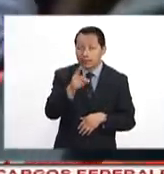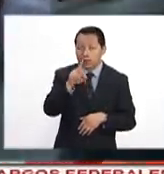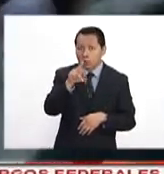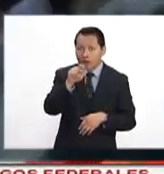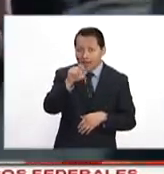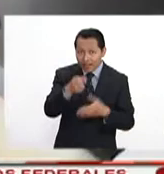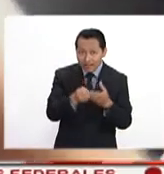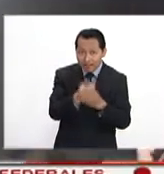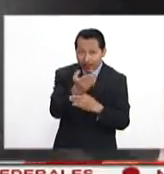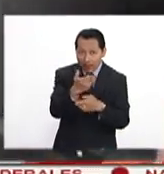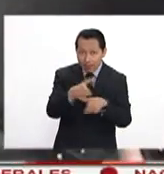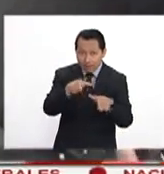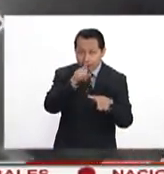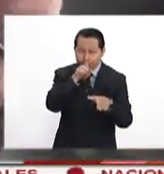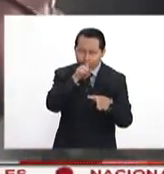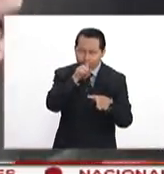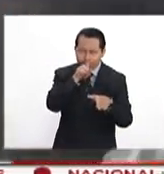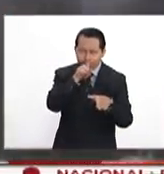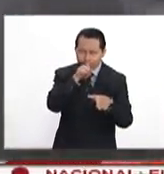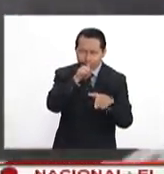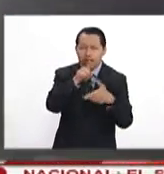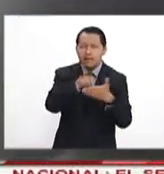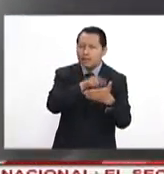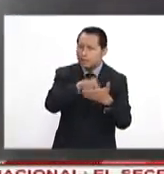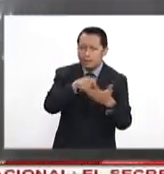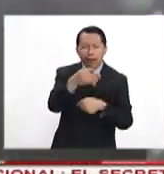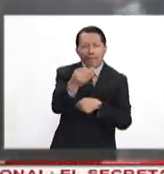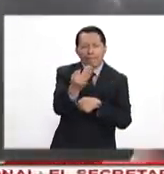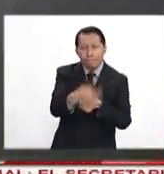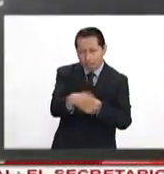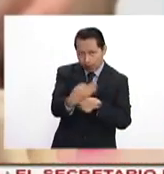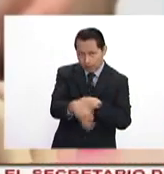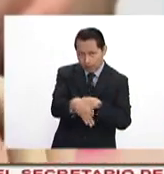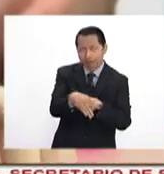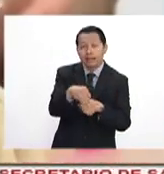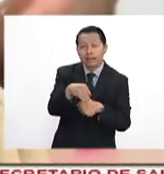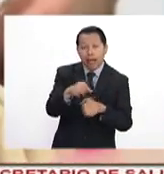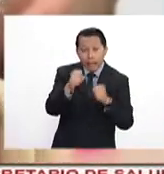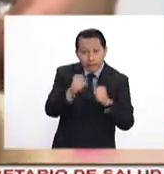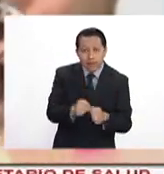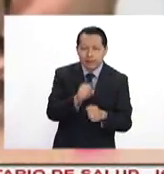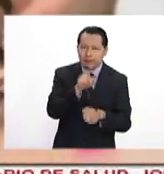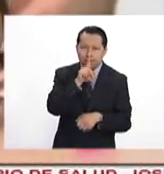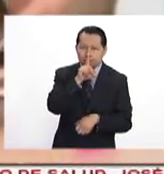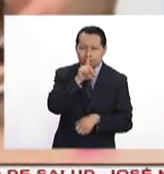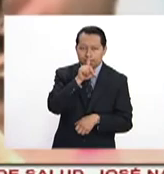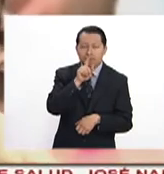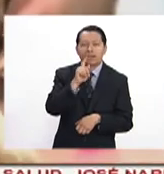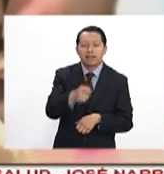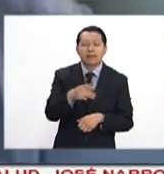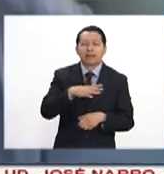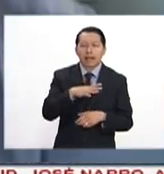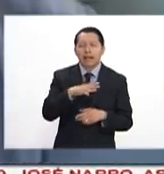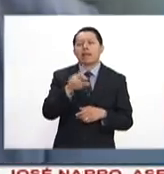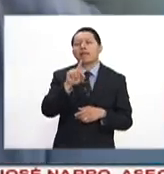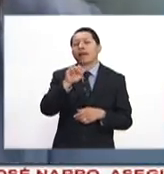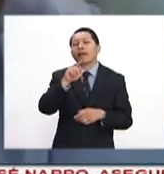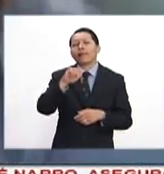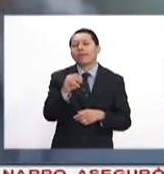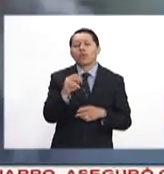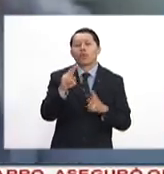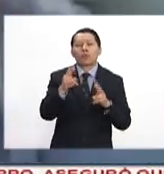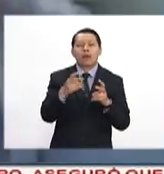quedar en libertad, ya que se trata de una suspensión momentánea, más no definitiva. Además, tiene que ver con los delitos por